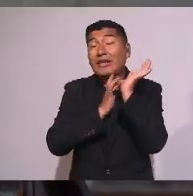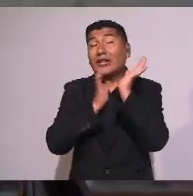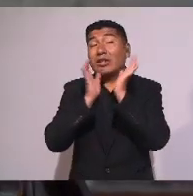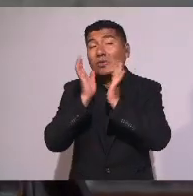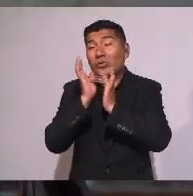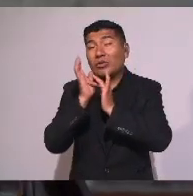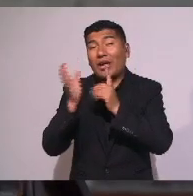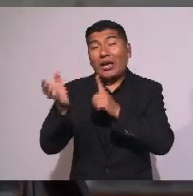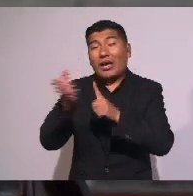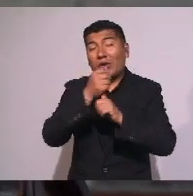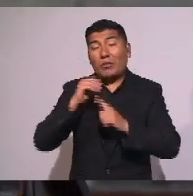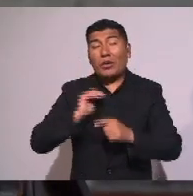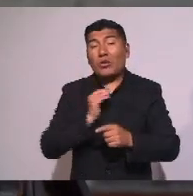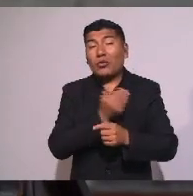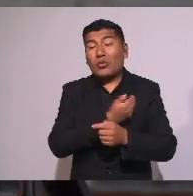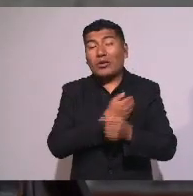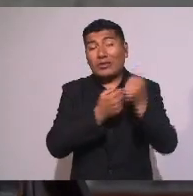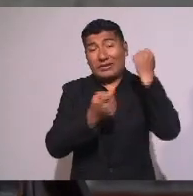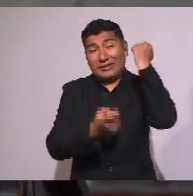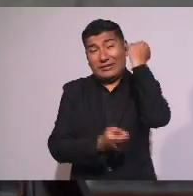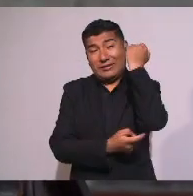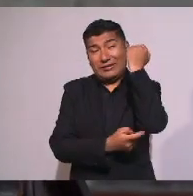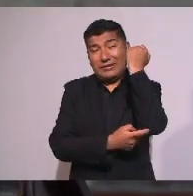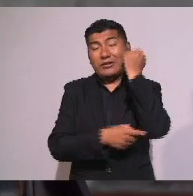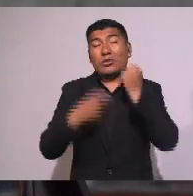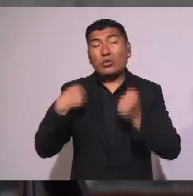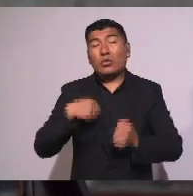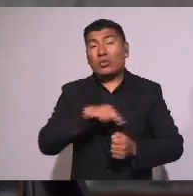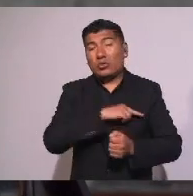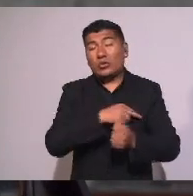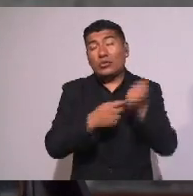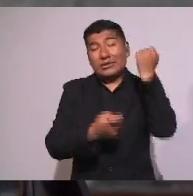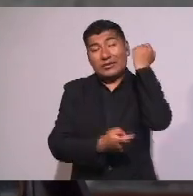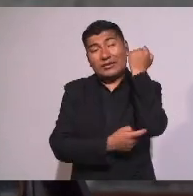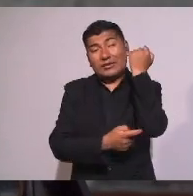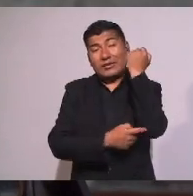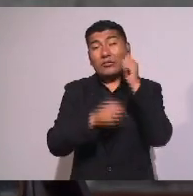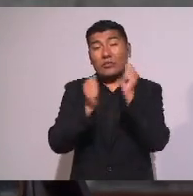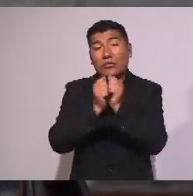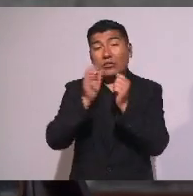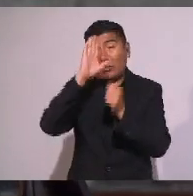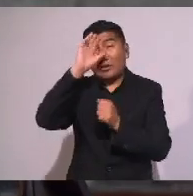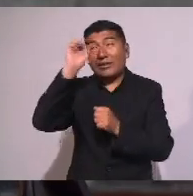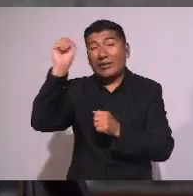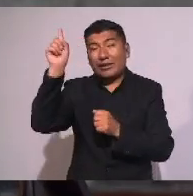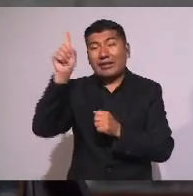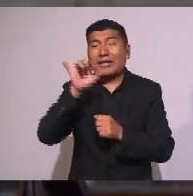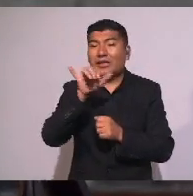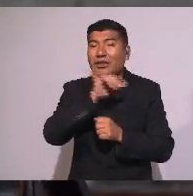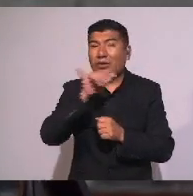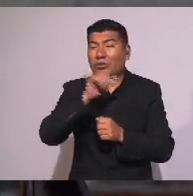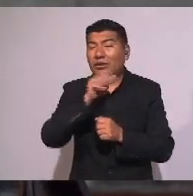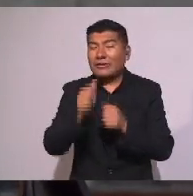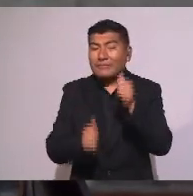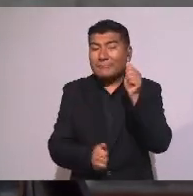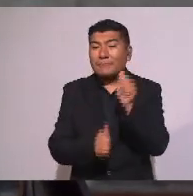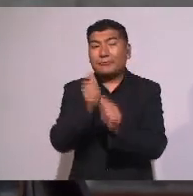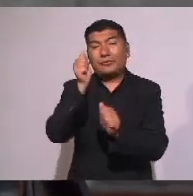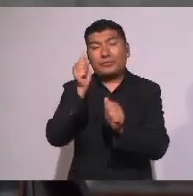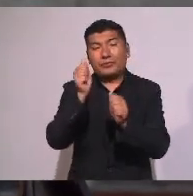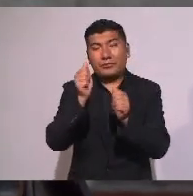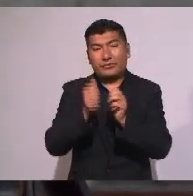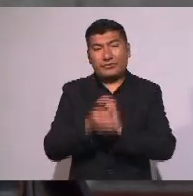ha tomado nuestras tentaciones, si hemos sido tentados en Él, también venceremos en